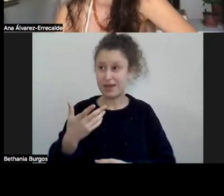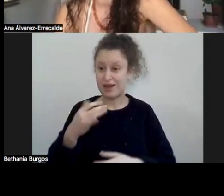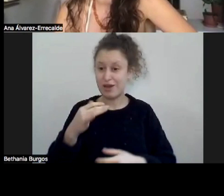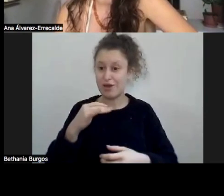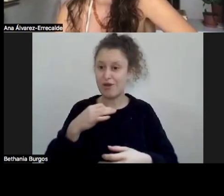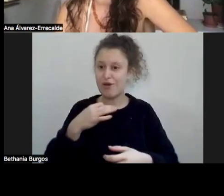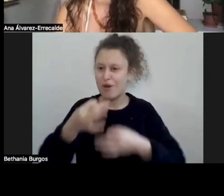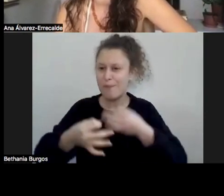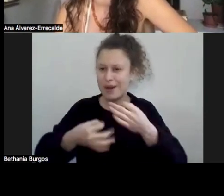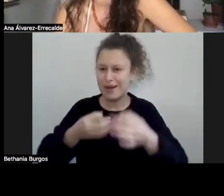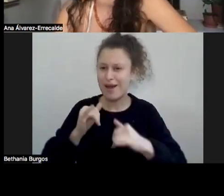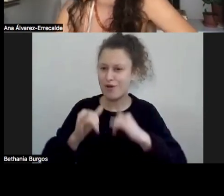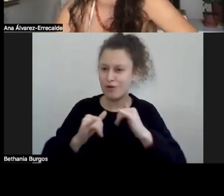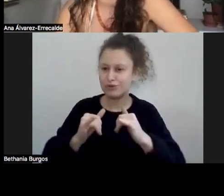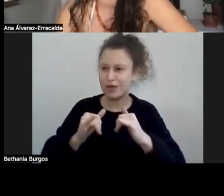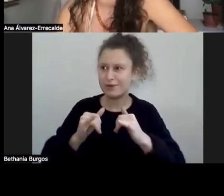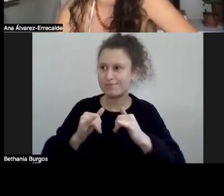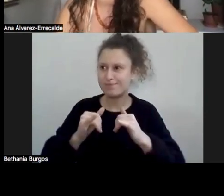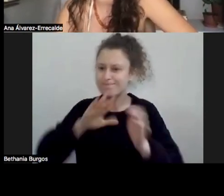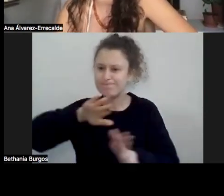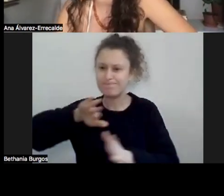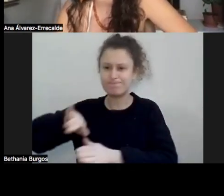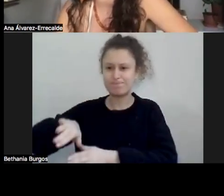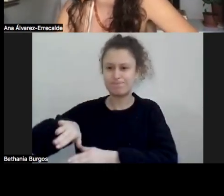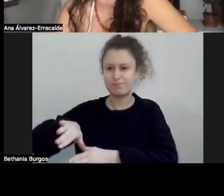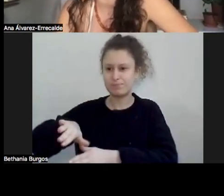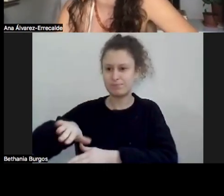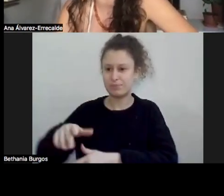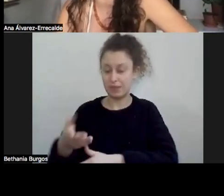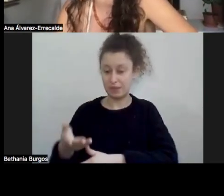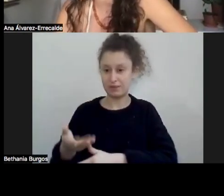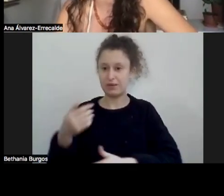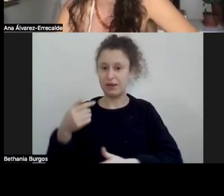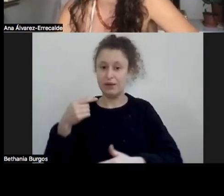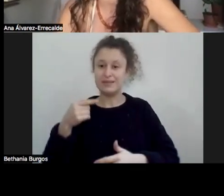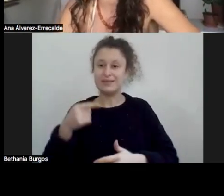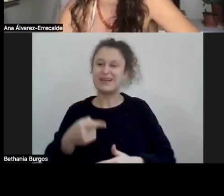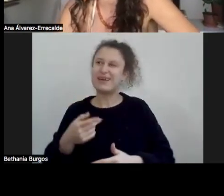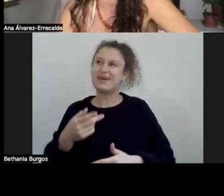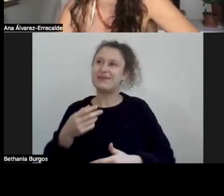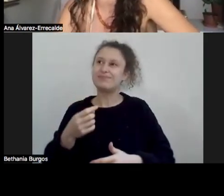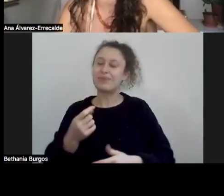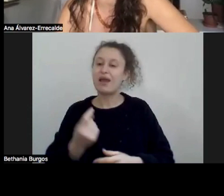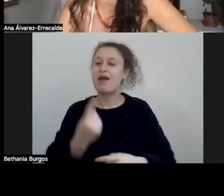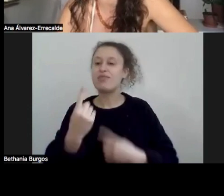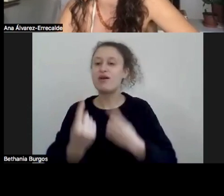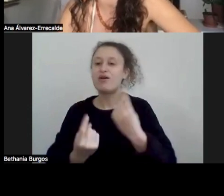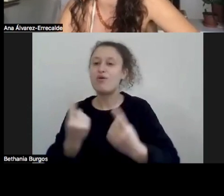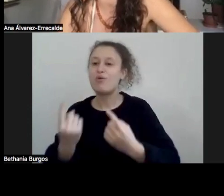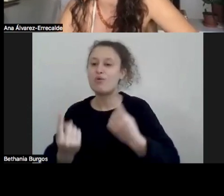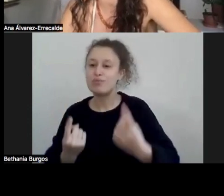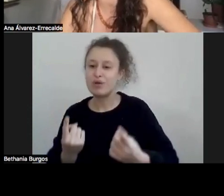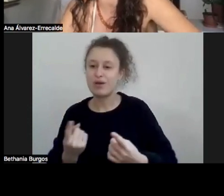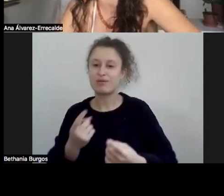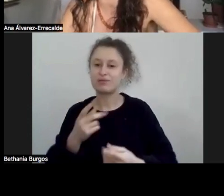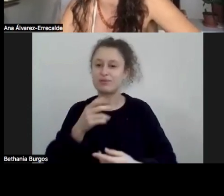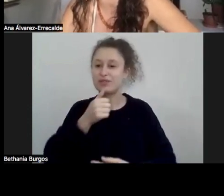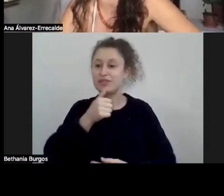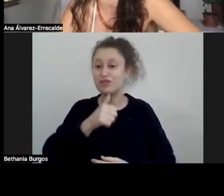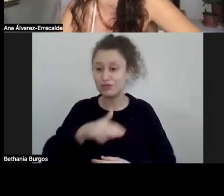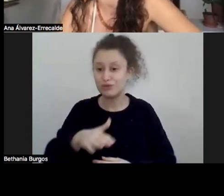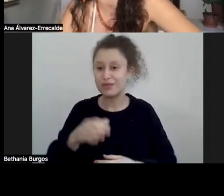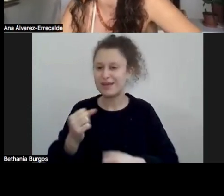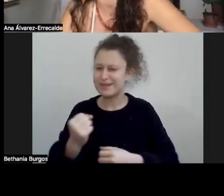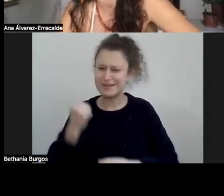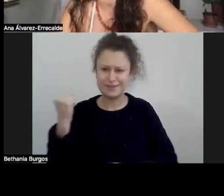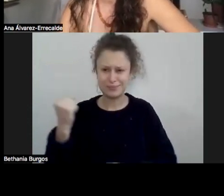Basándome en esto, ¿no? Que al final cada historia cuenta, cada historia es importante y cada historia ayuda a que nos acerquemos al tipo de sociedad